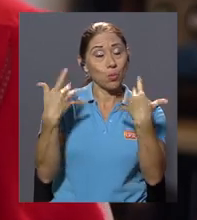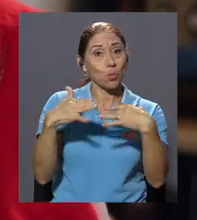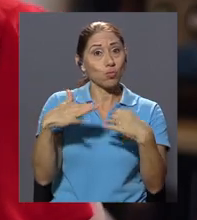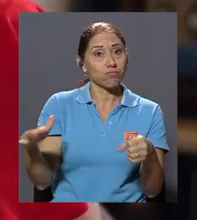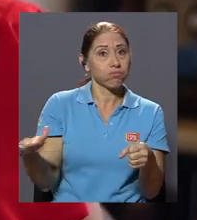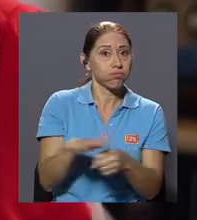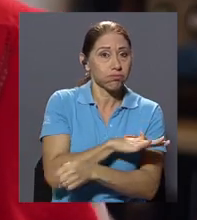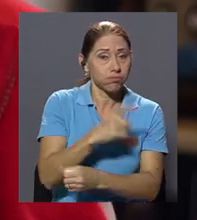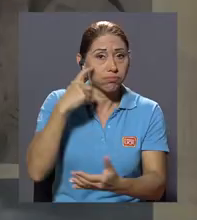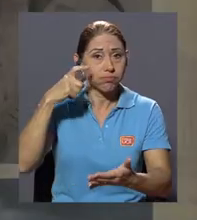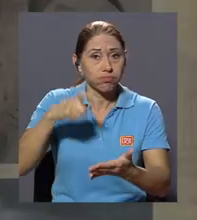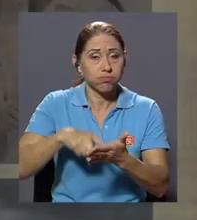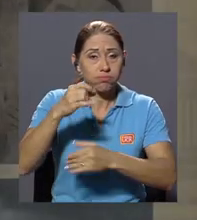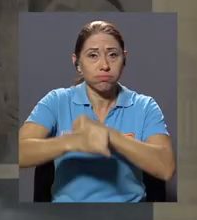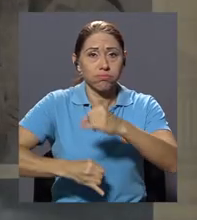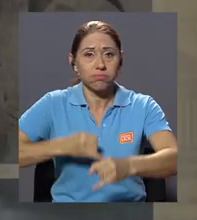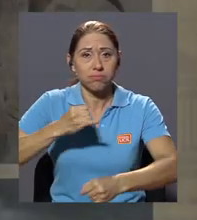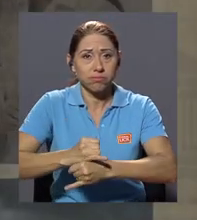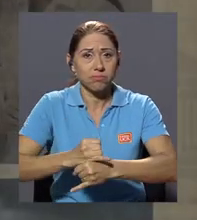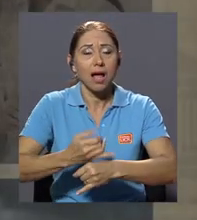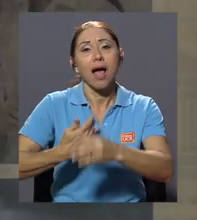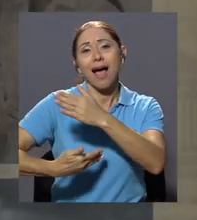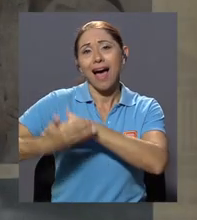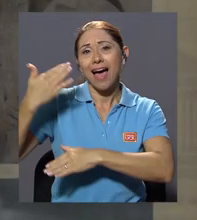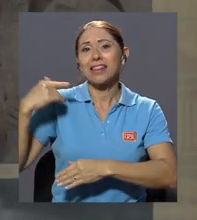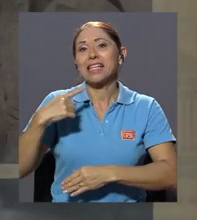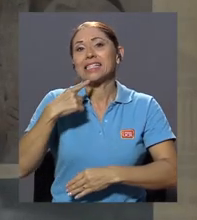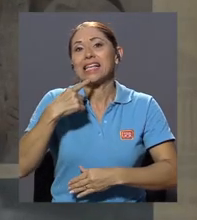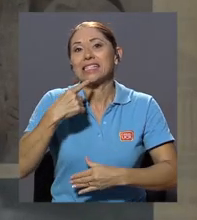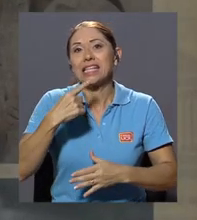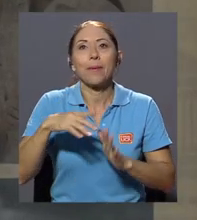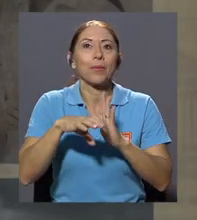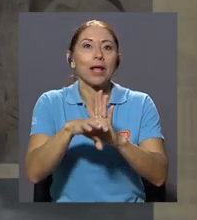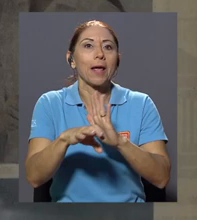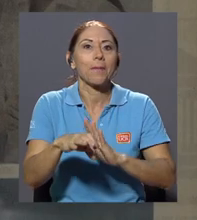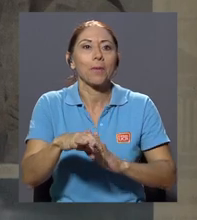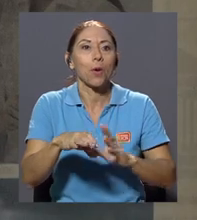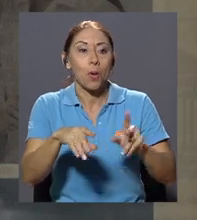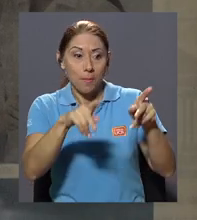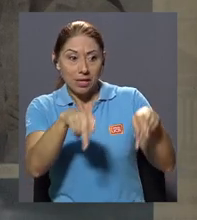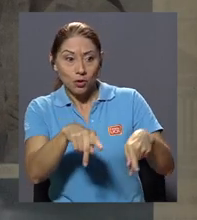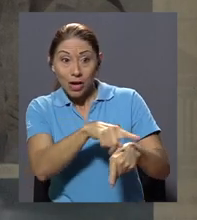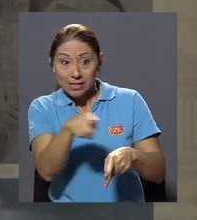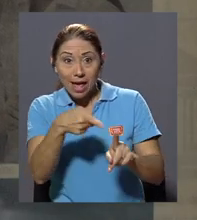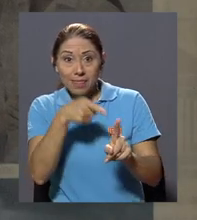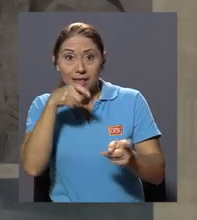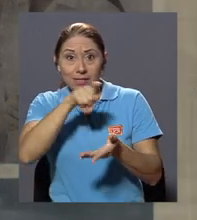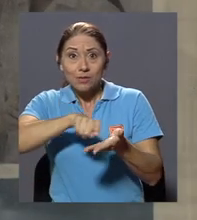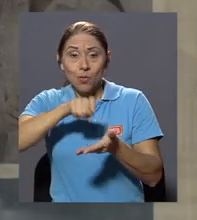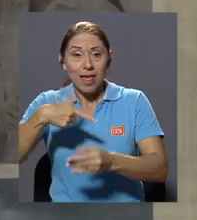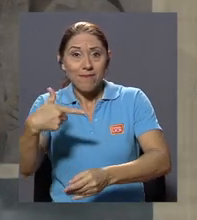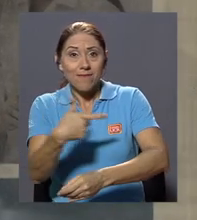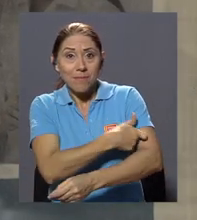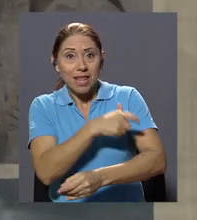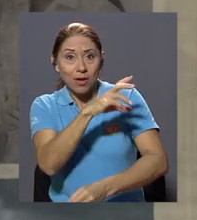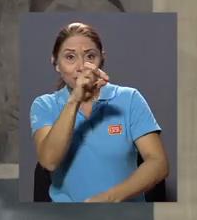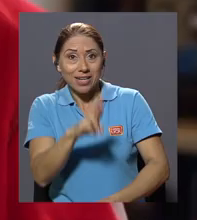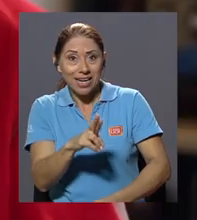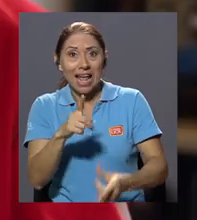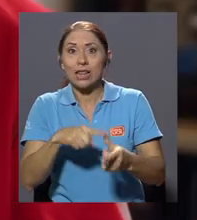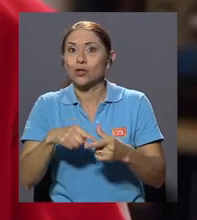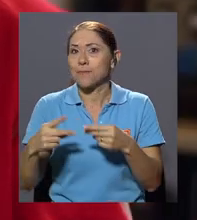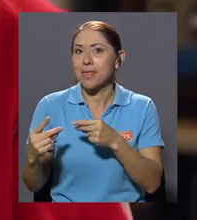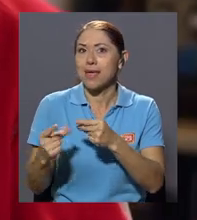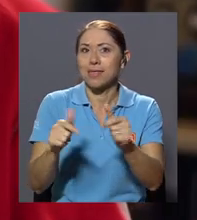reconocida internacionalmente. Cuando decían que venían de la Escuela de Enfermería de Costa Rica, eran inmediatamente